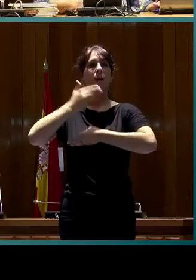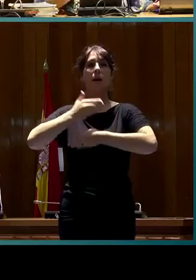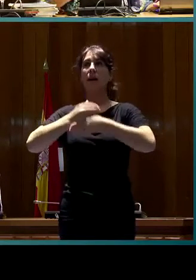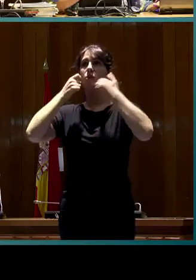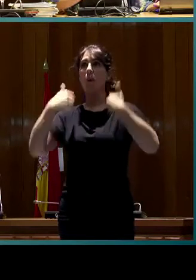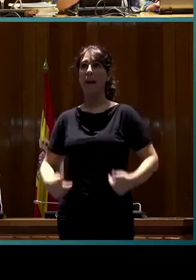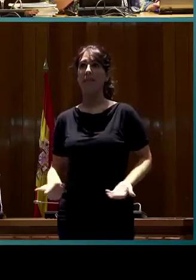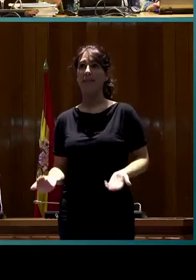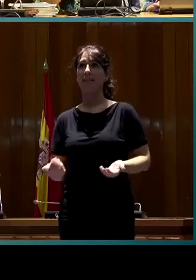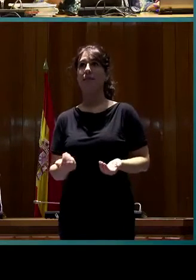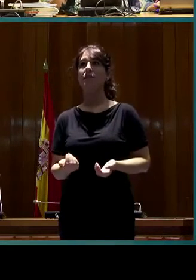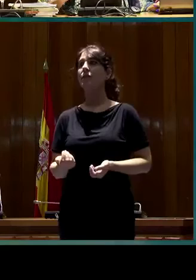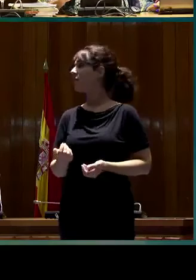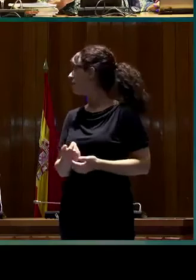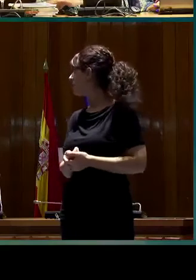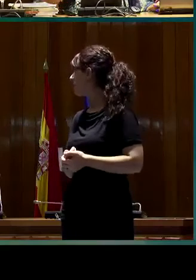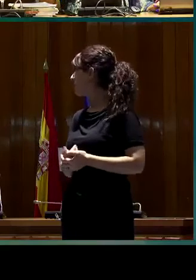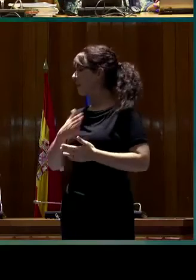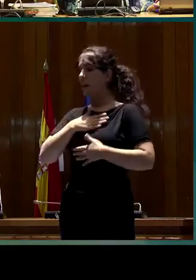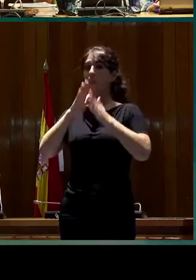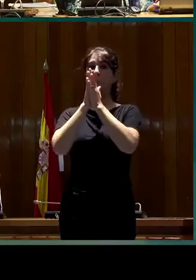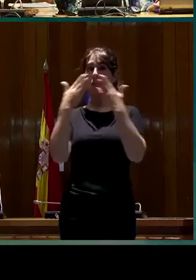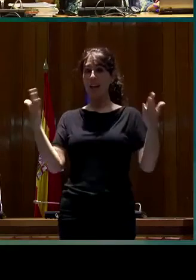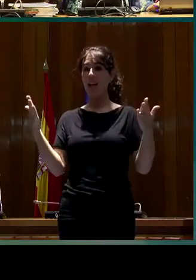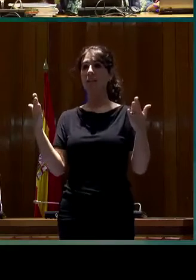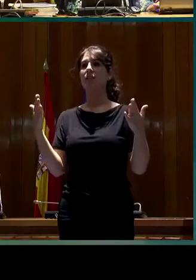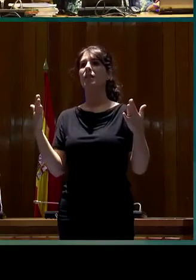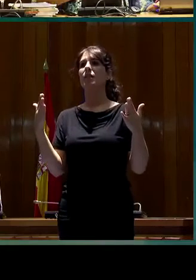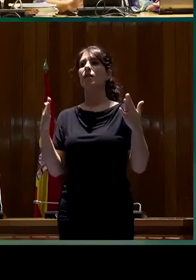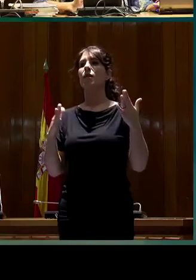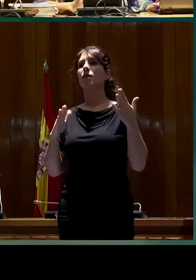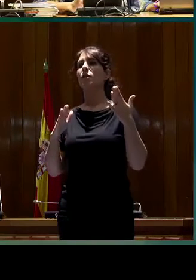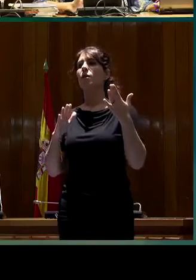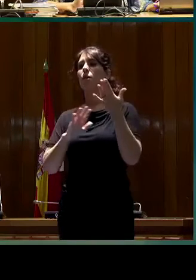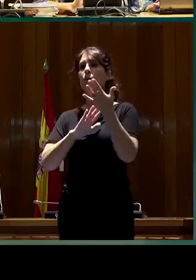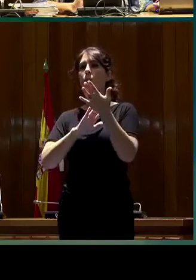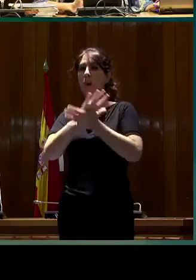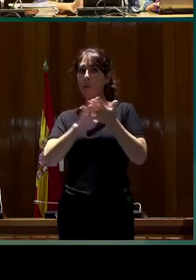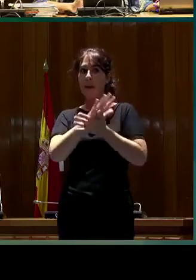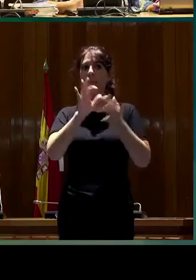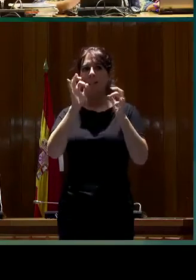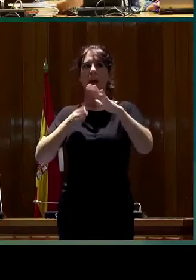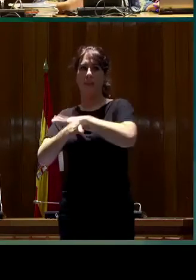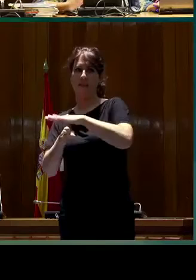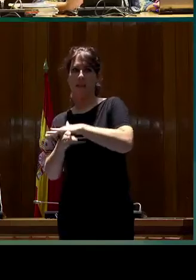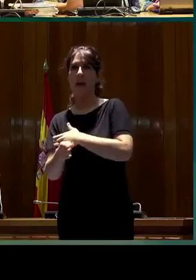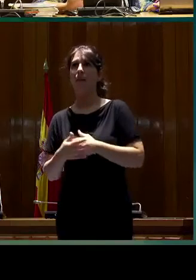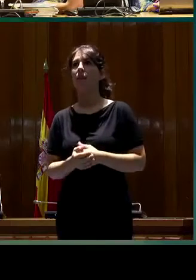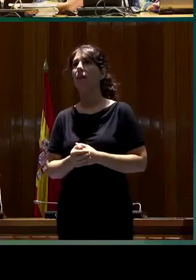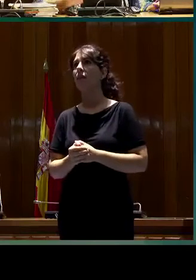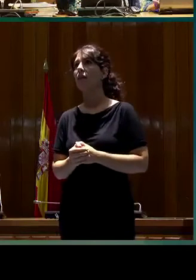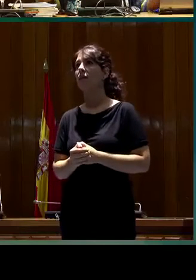podéis encontrar. Yo hablo en cuanto a bibliotecas y en cuanto a esta accesibilidad, ¿eh? Siguen habiendo